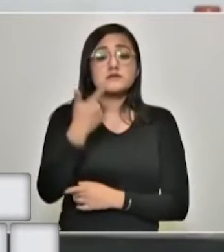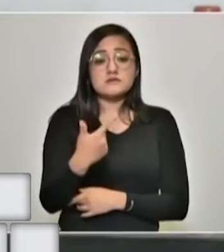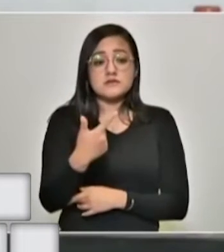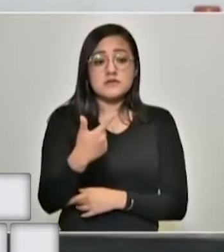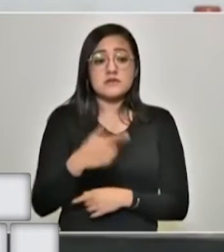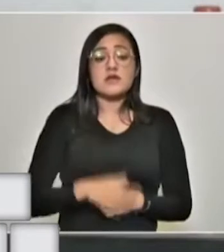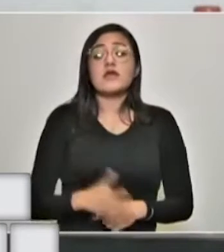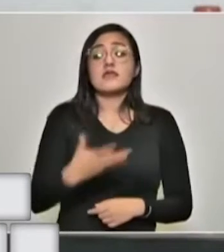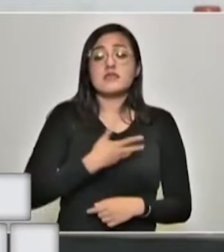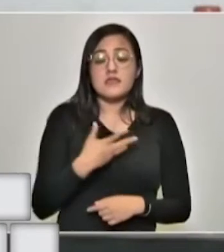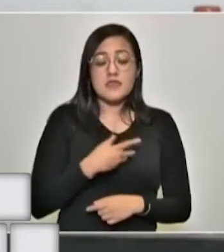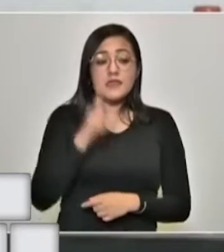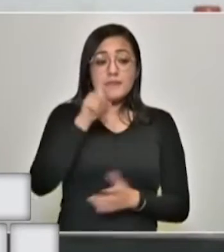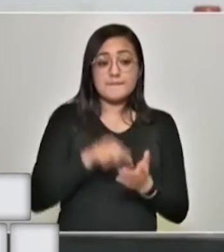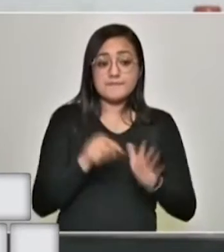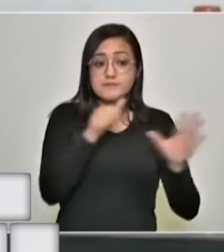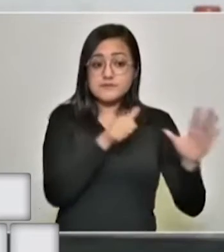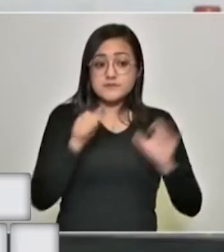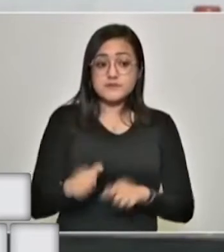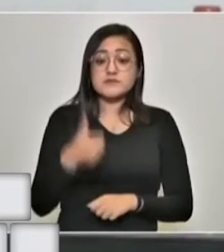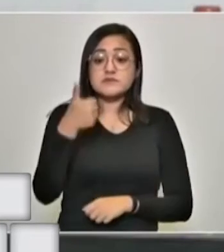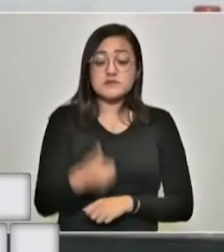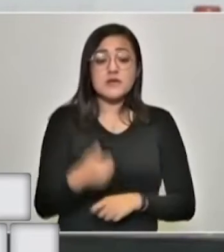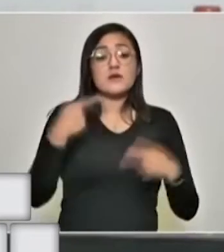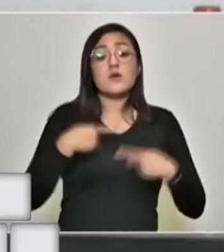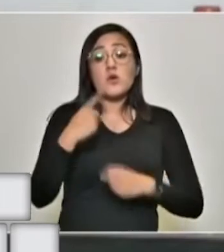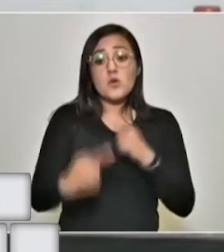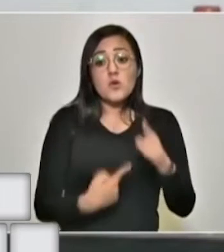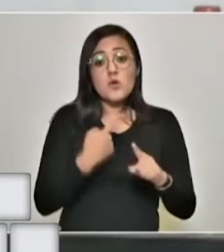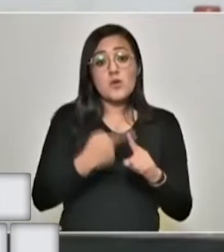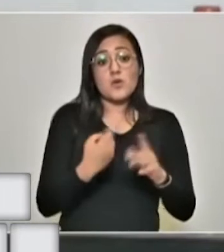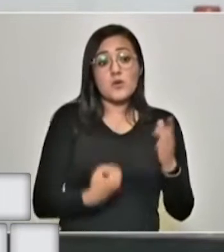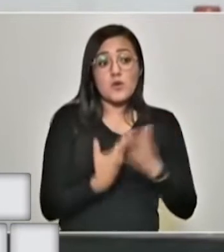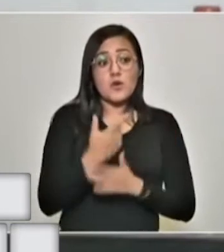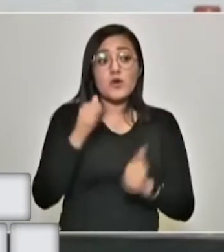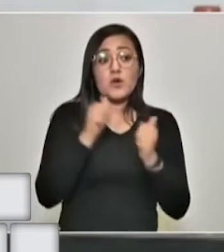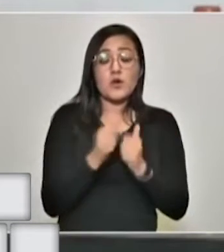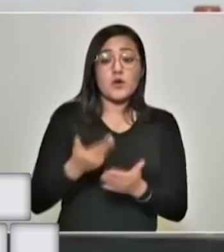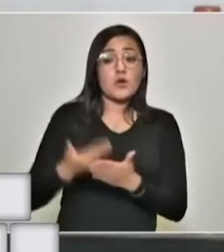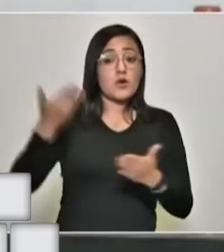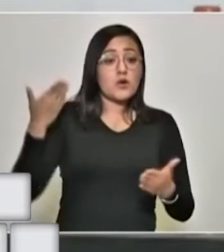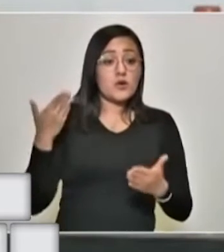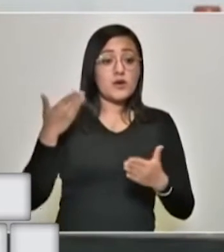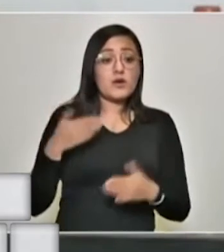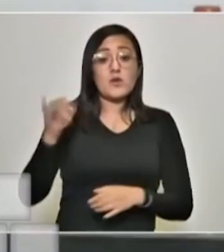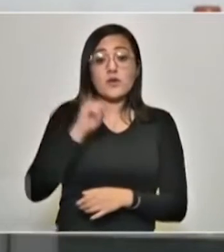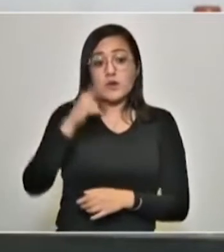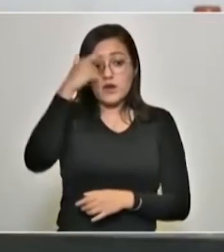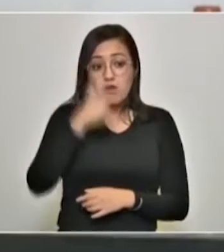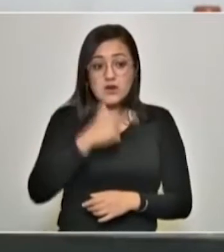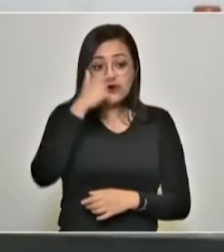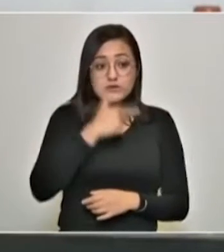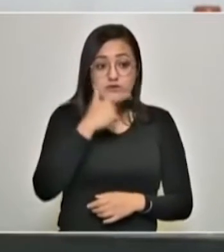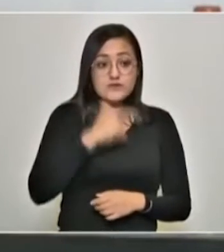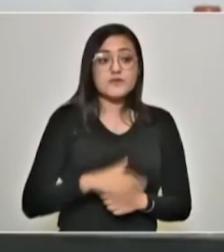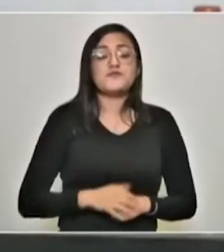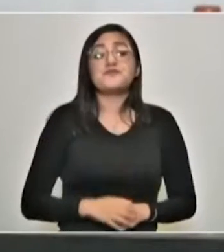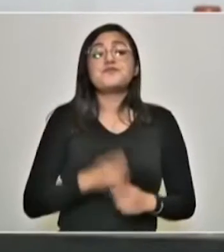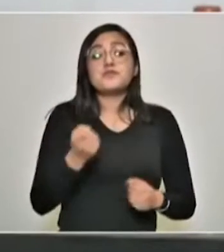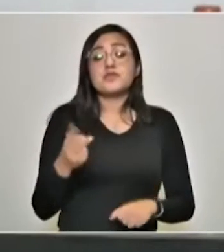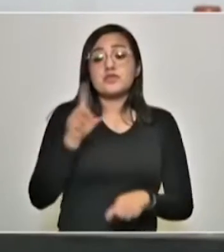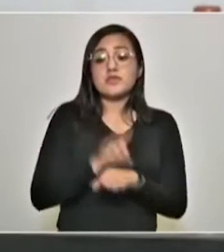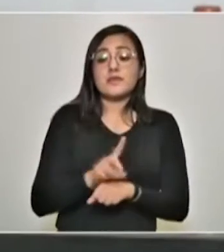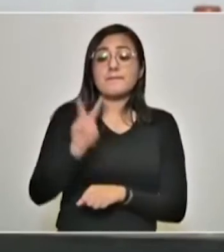98,327, teniendo 1,606 casos nuevos a comparación del corte del jueves por la noche. Para el